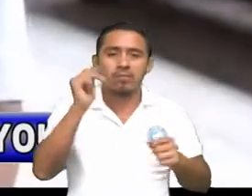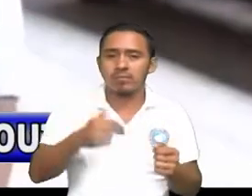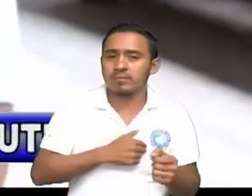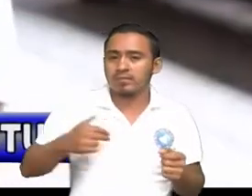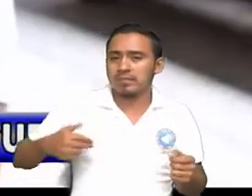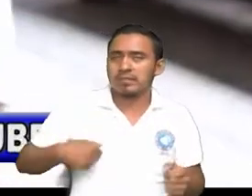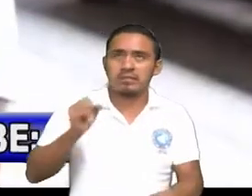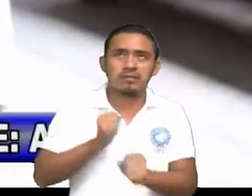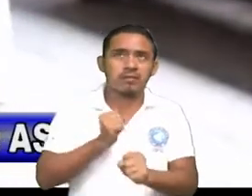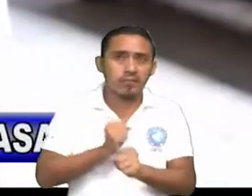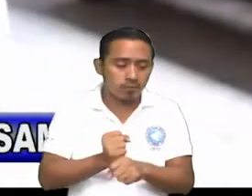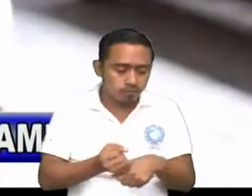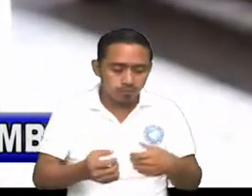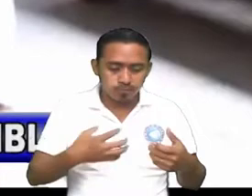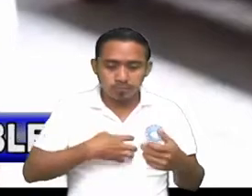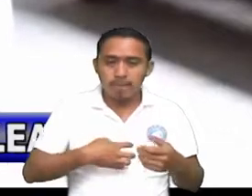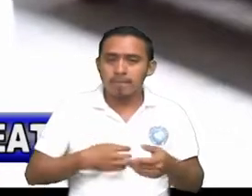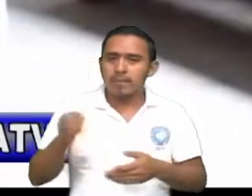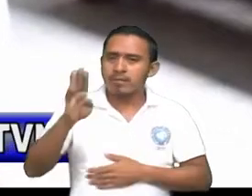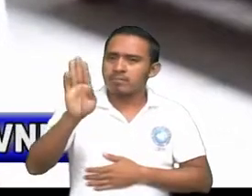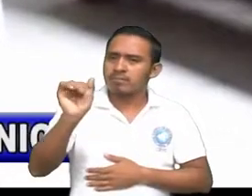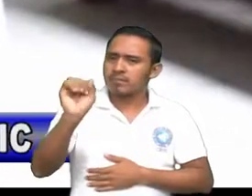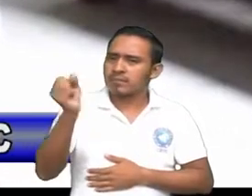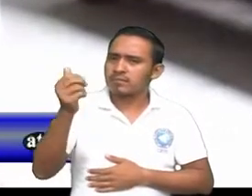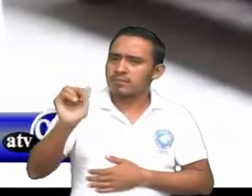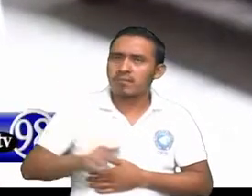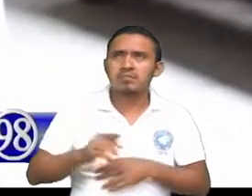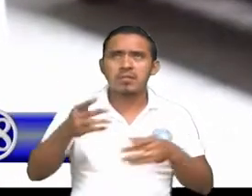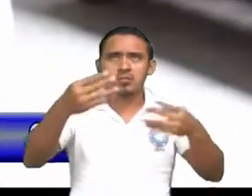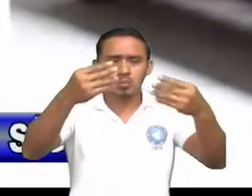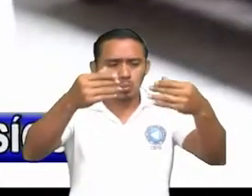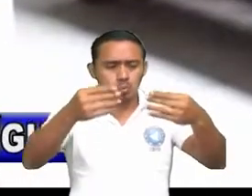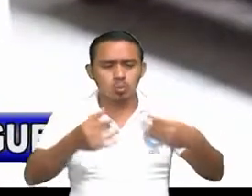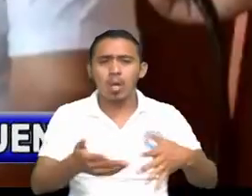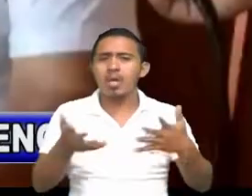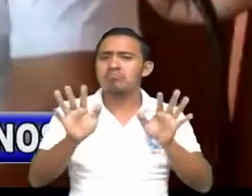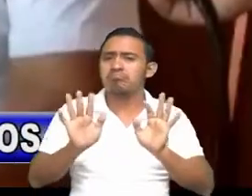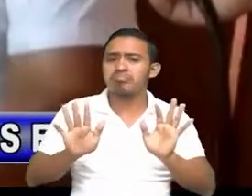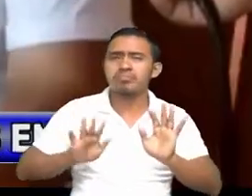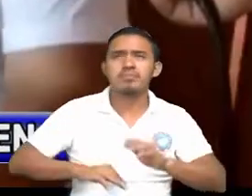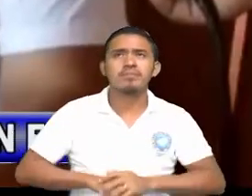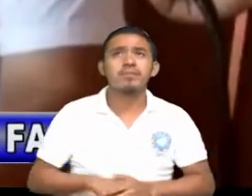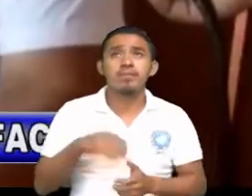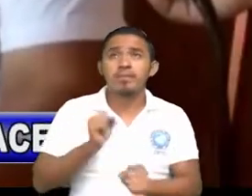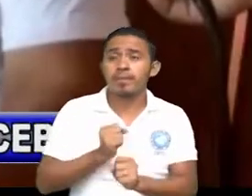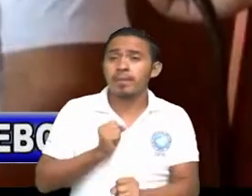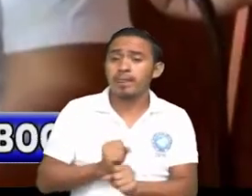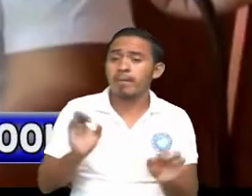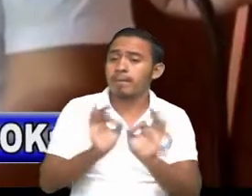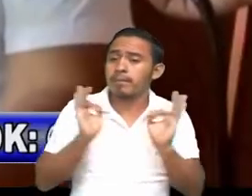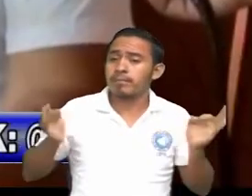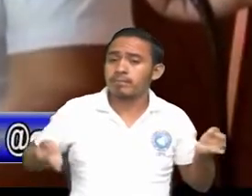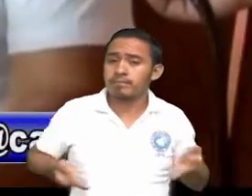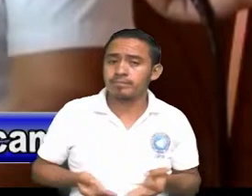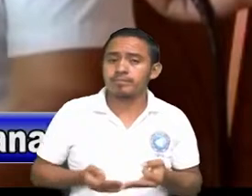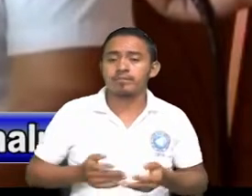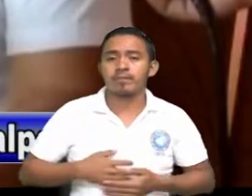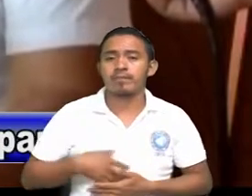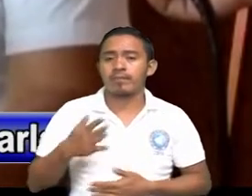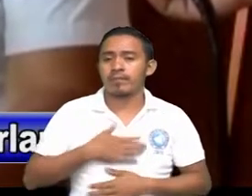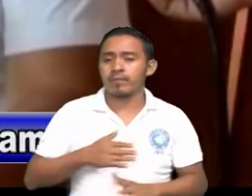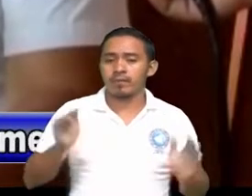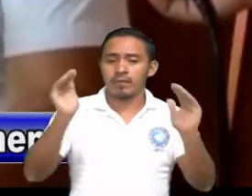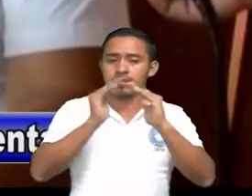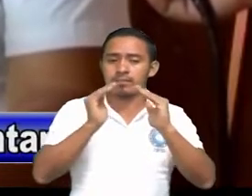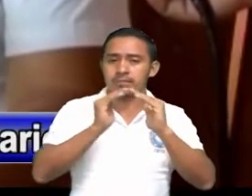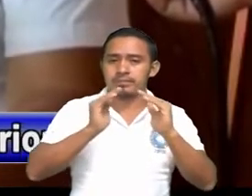de las artesanías a base de balsa, una madera muy ligera de la zona. Este trabajo es familiar. Aquí en mi casa